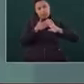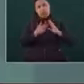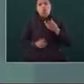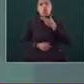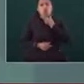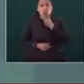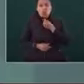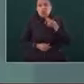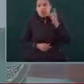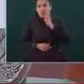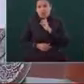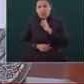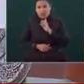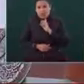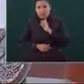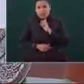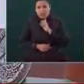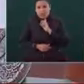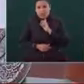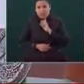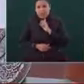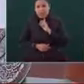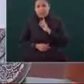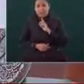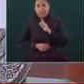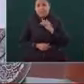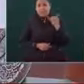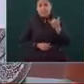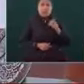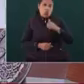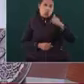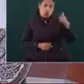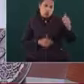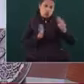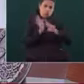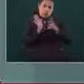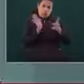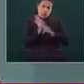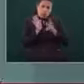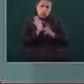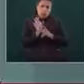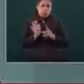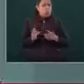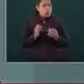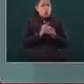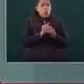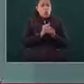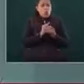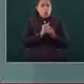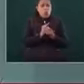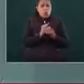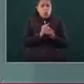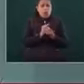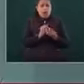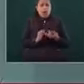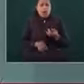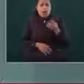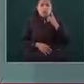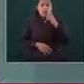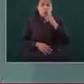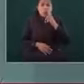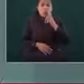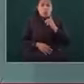Mujeres y hombres. Y en los otros periódicos igual, con excepción de La